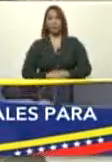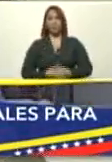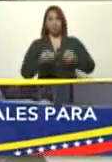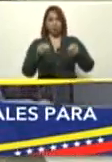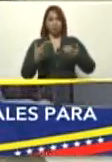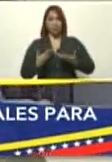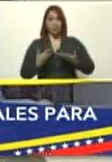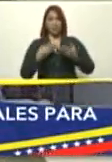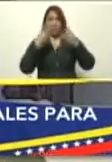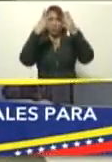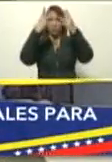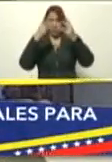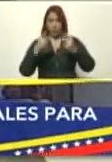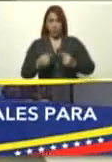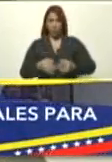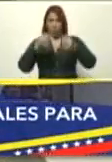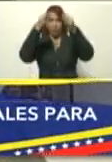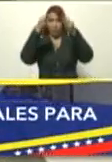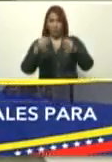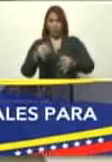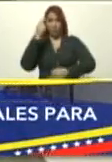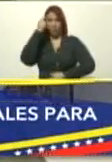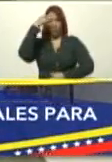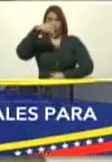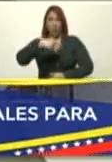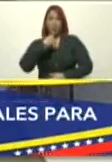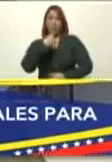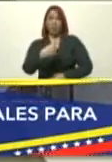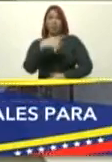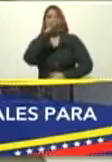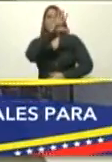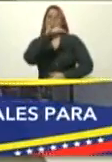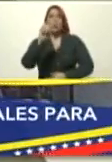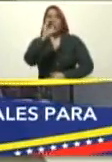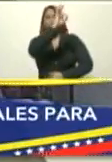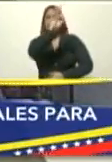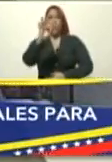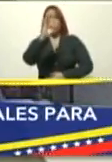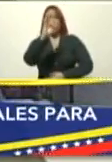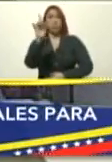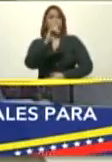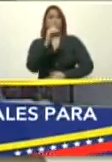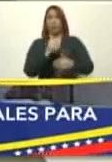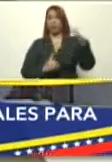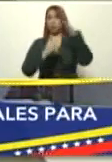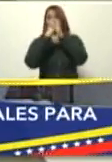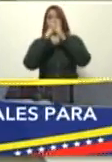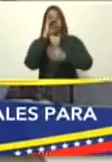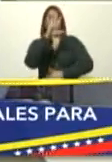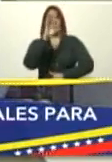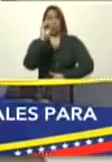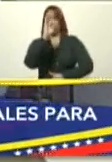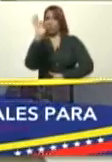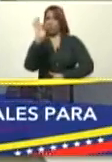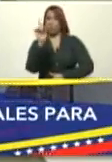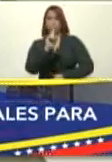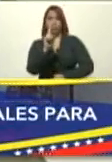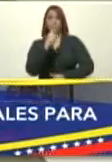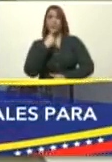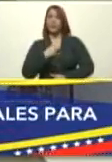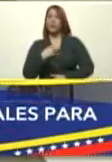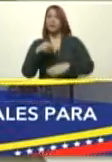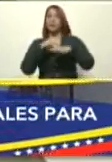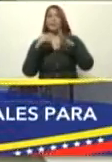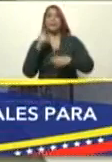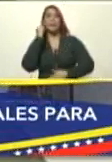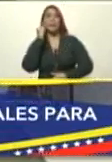la cifra oficial al día de hoy, yo había dicho que era el 50%, no hemos llegado al 50%. Me dice la ministra,